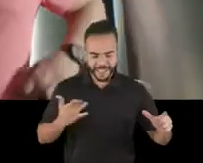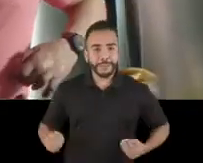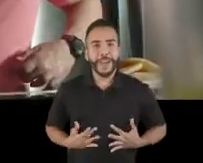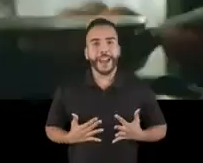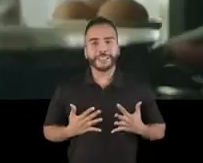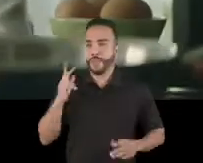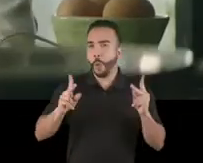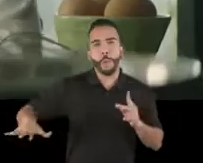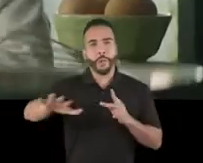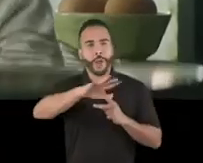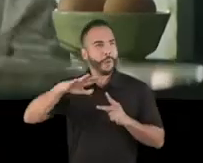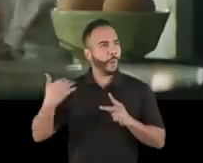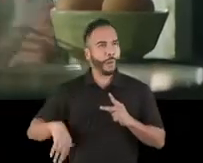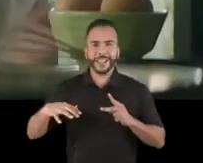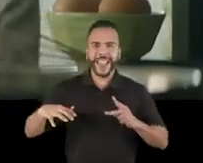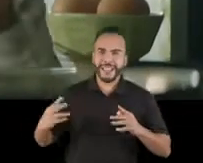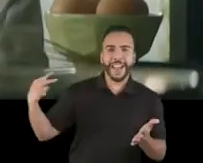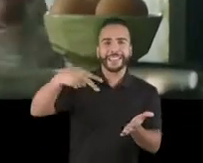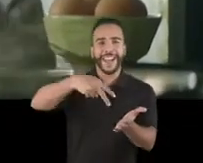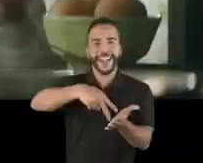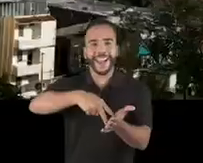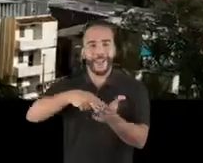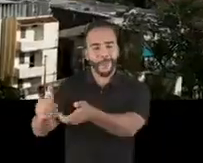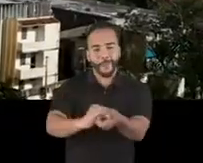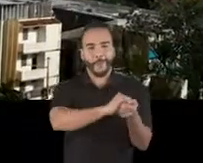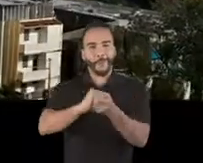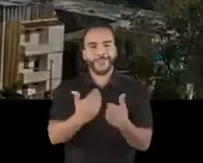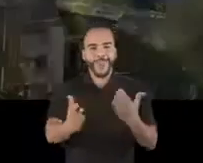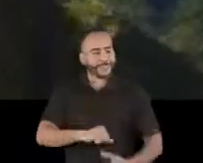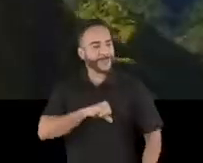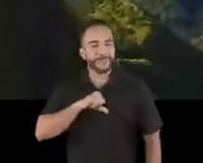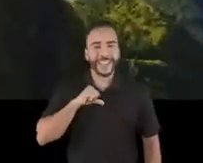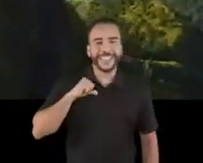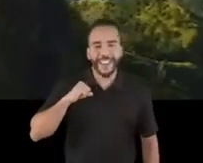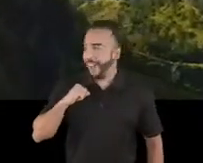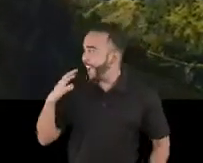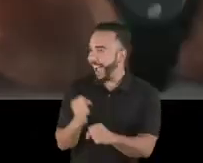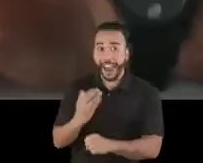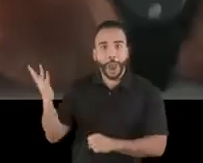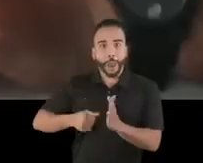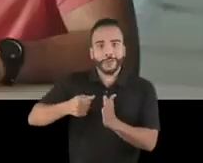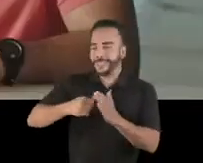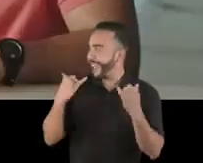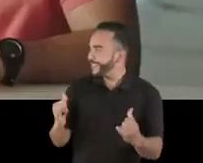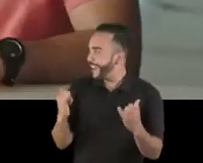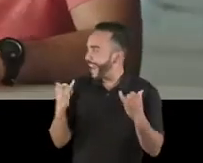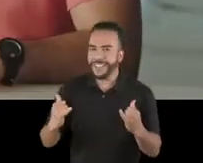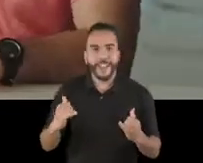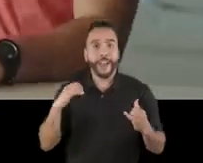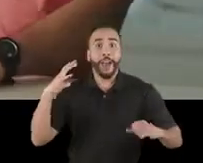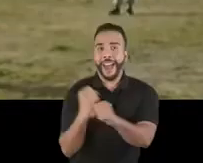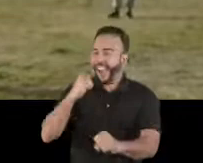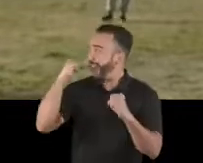nace la esperanza de todo un pueblo que se levanta junto a su patria. Ganan los que